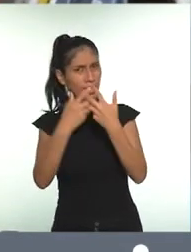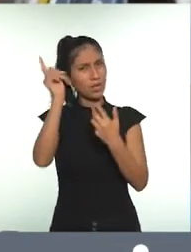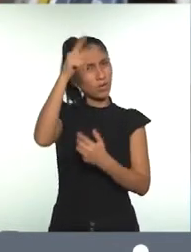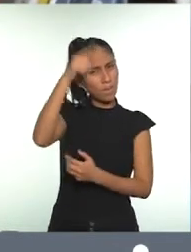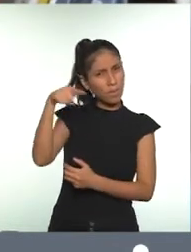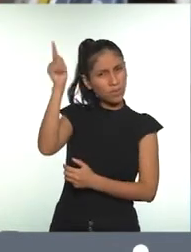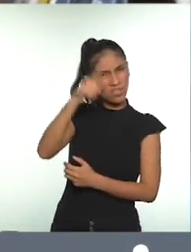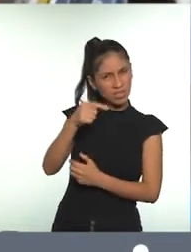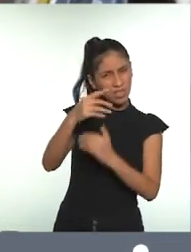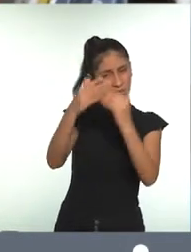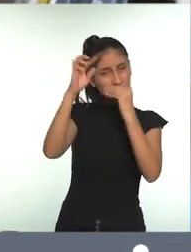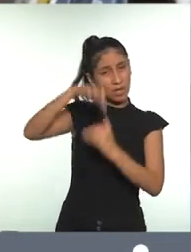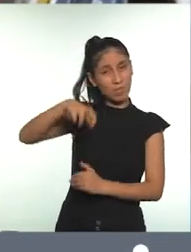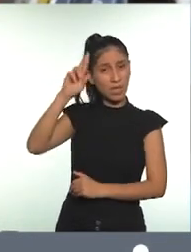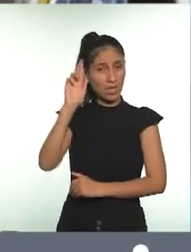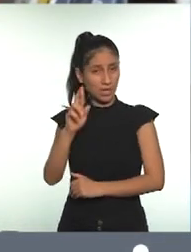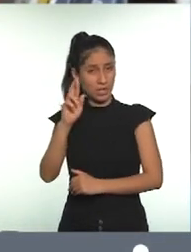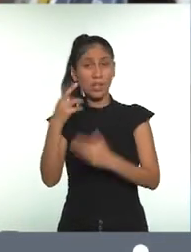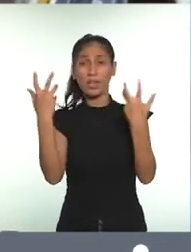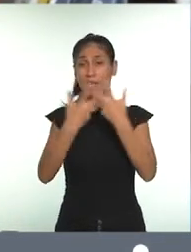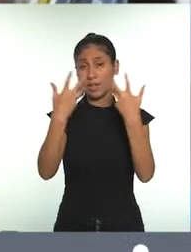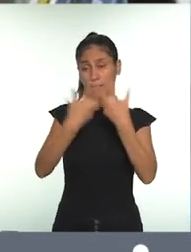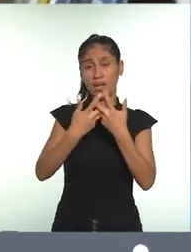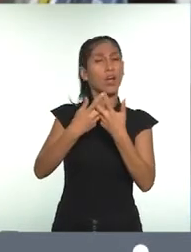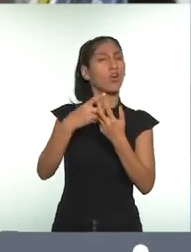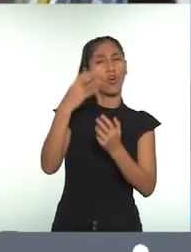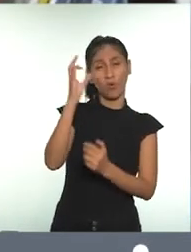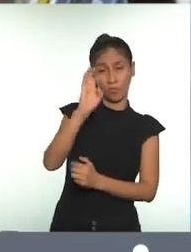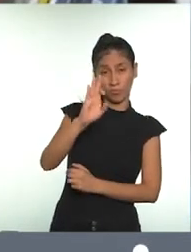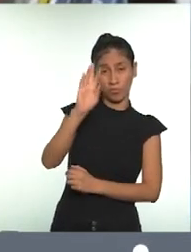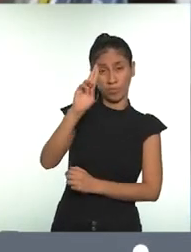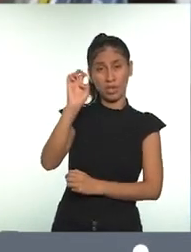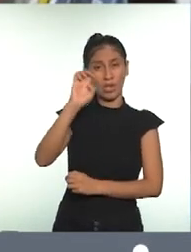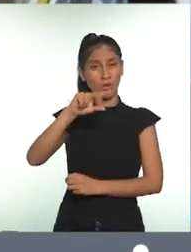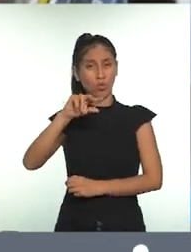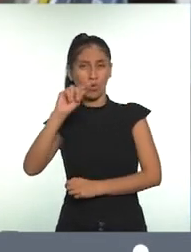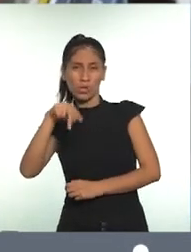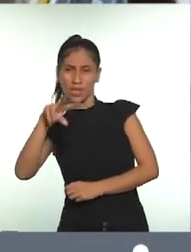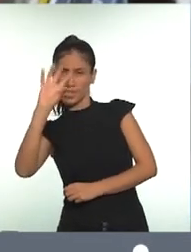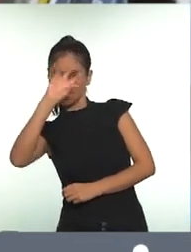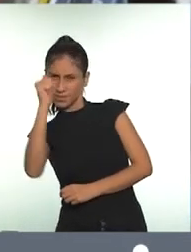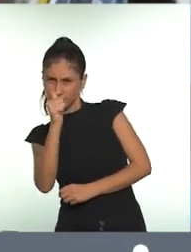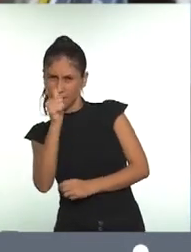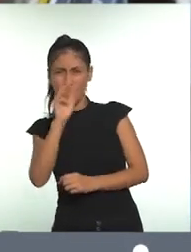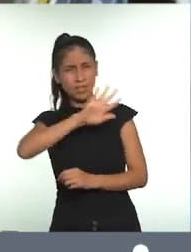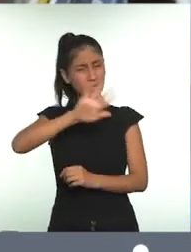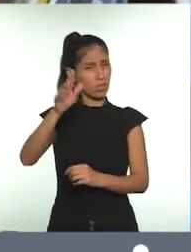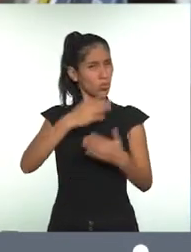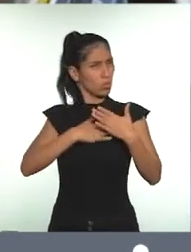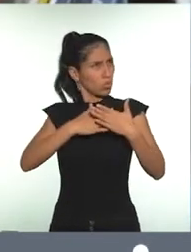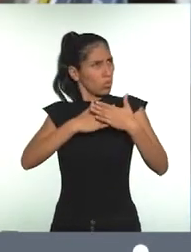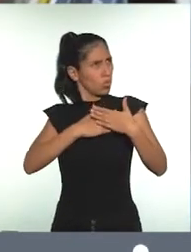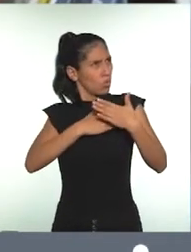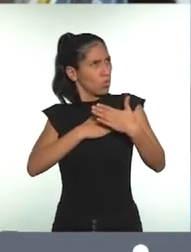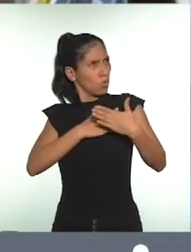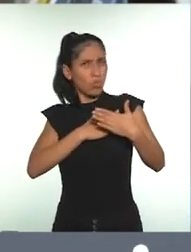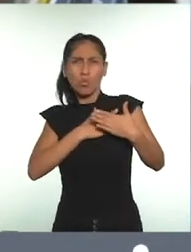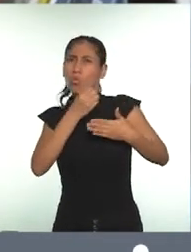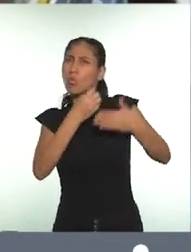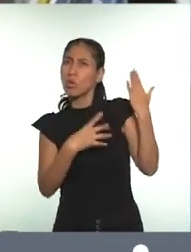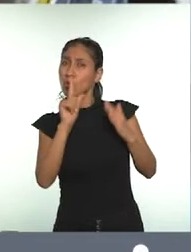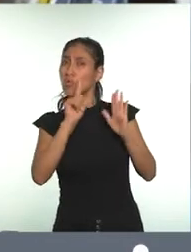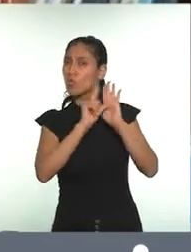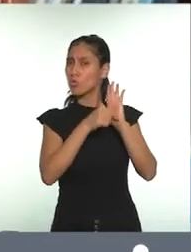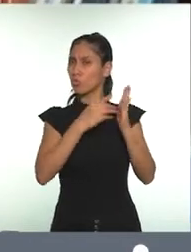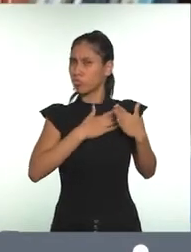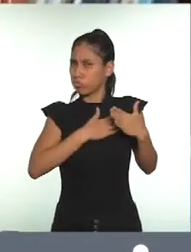porcentaje. Y el PR, que significa frecuencia de pulso, lo cual nos indica cuántas veces tu corazón late